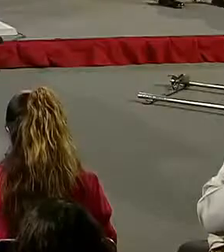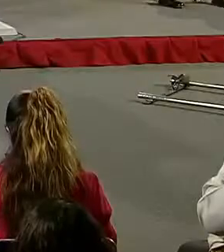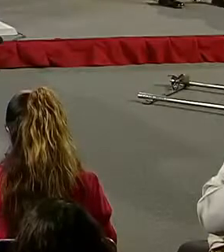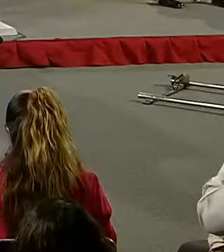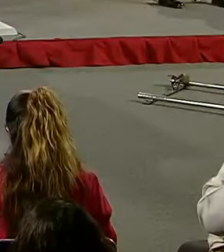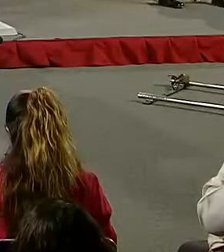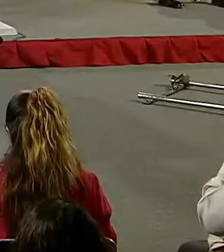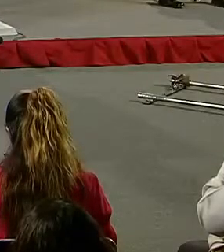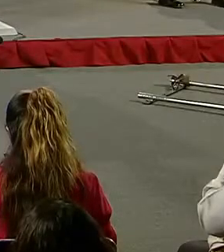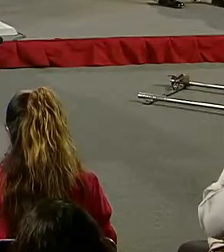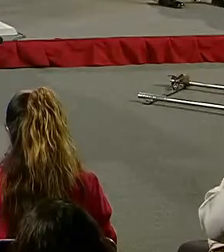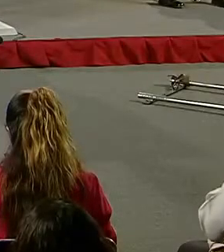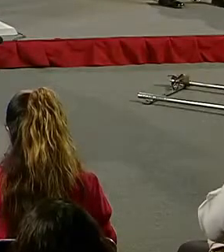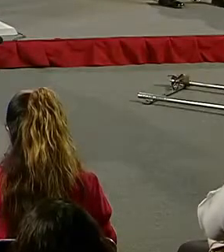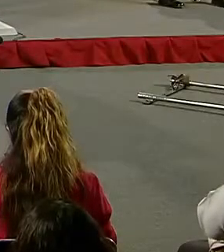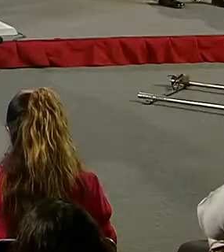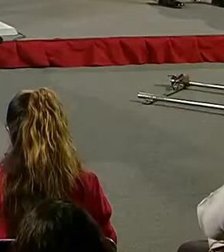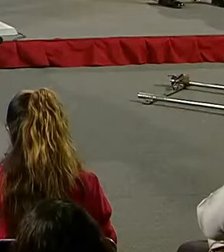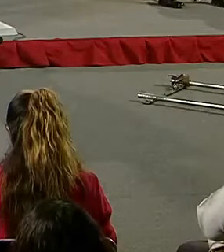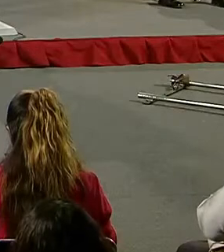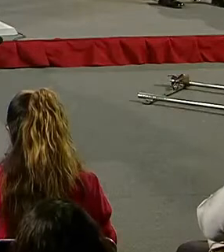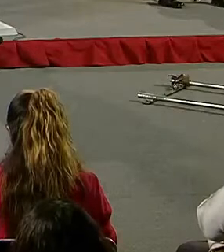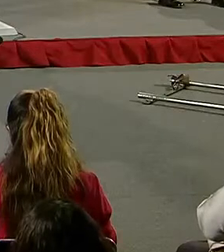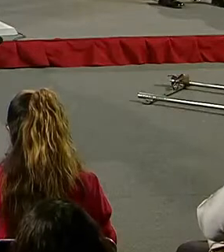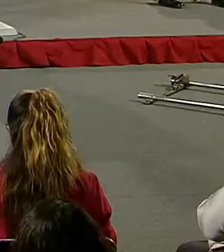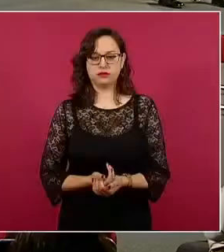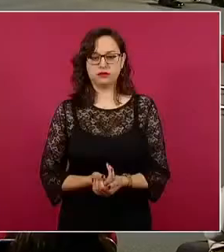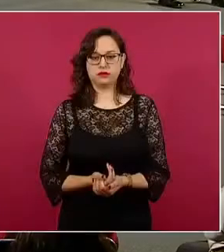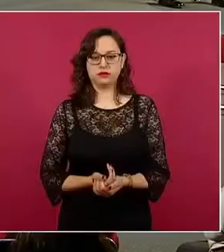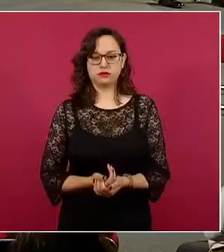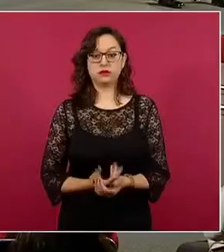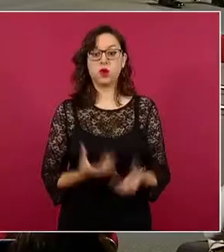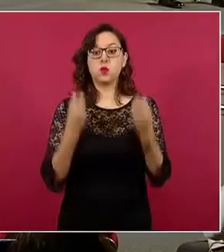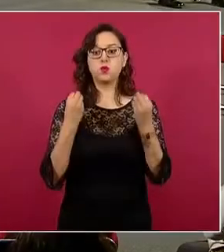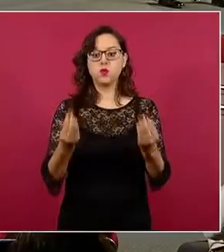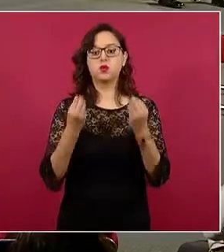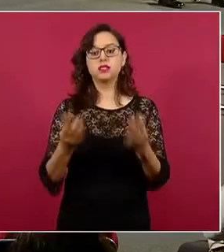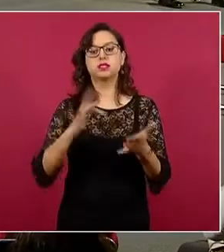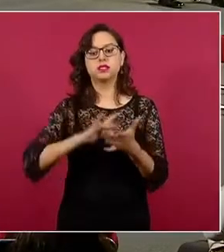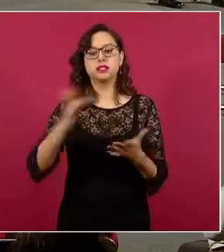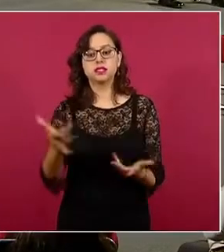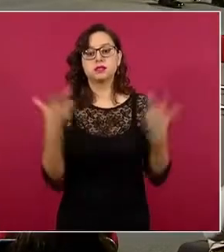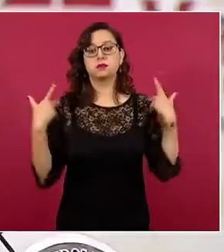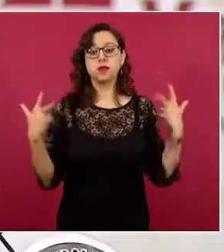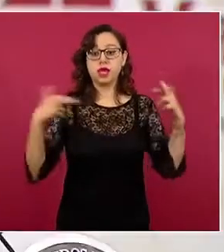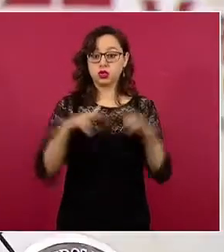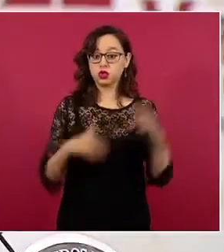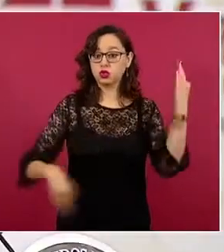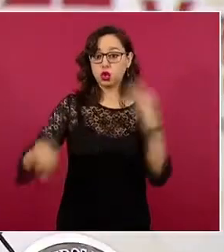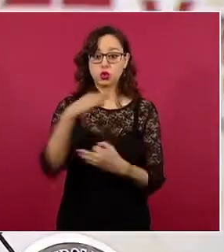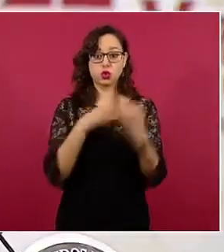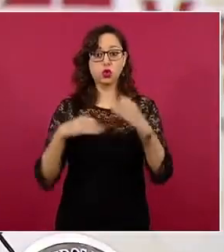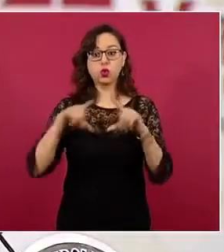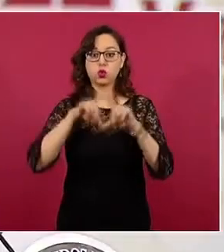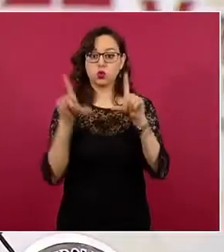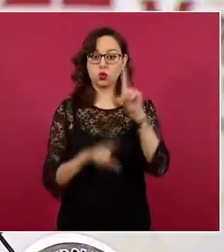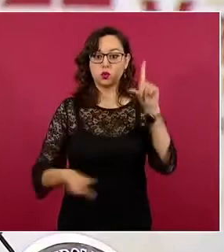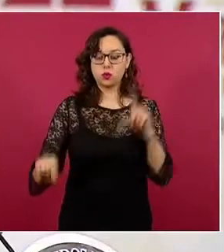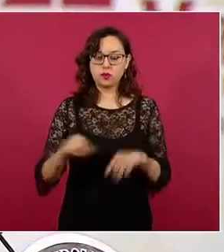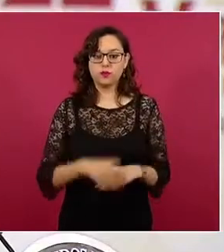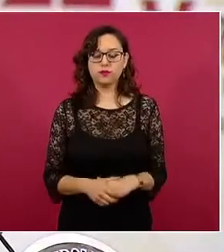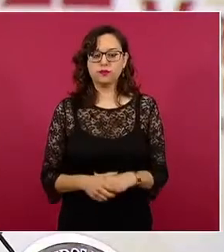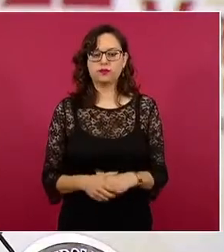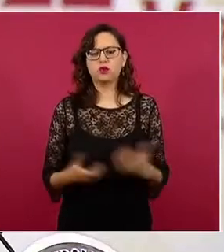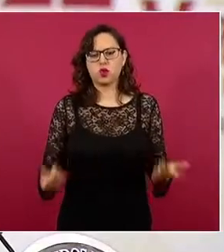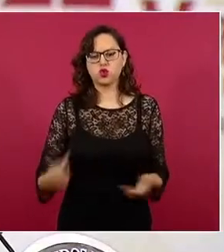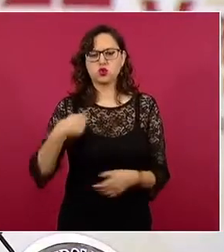país. Así es. Muchas gracias, docentes de todo el país. Termino. Podría señalar centenares de problemas sociales